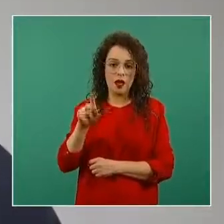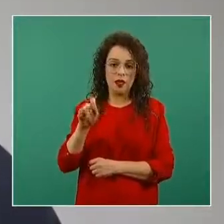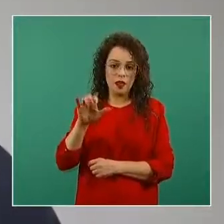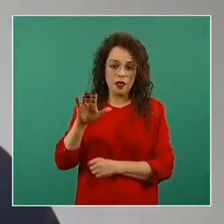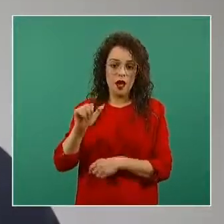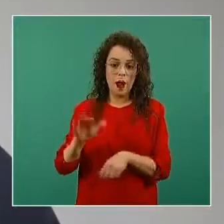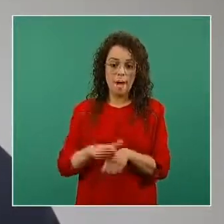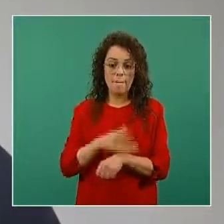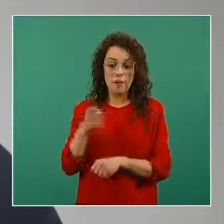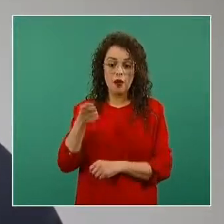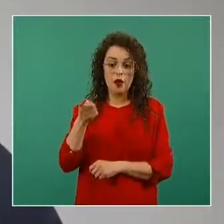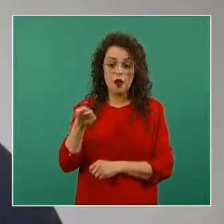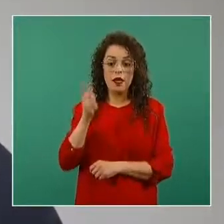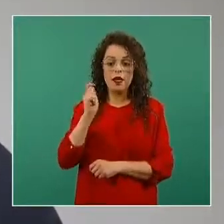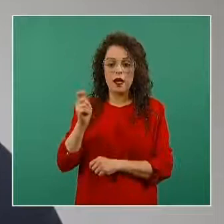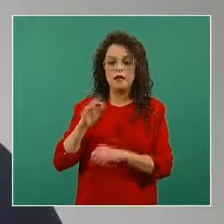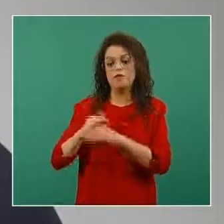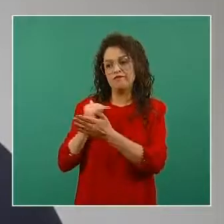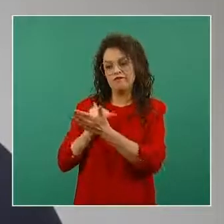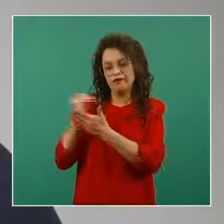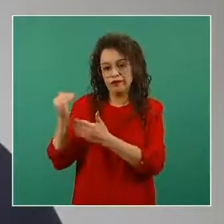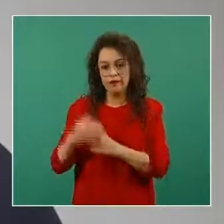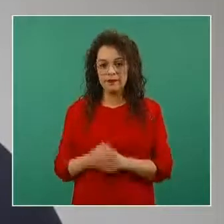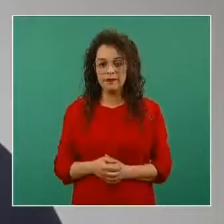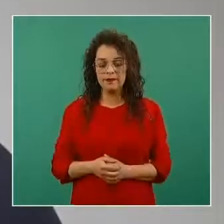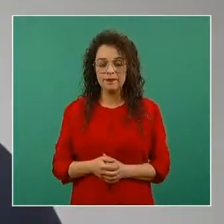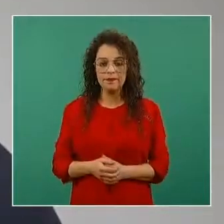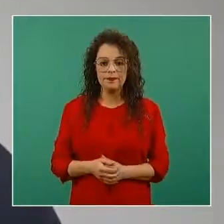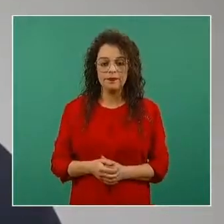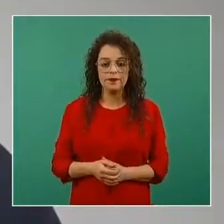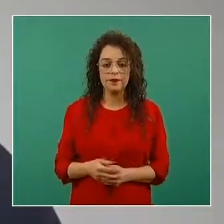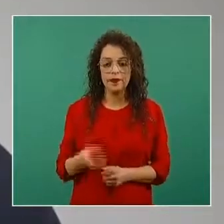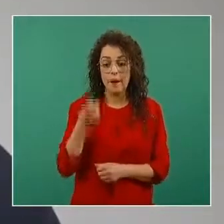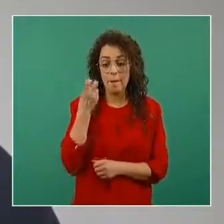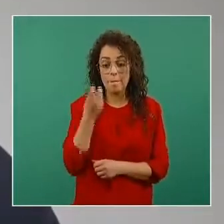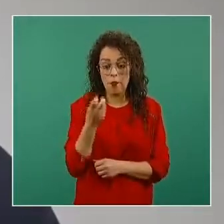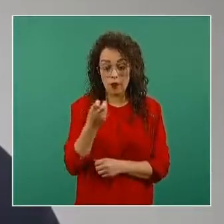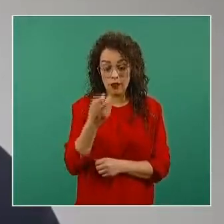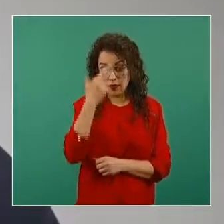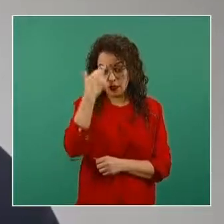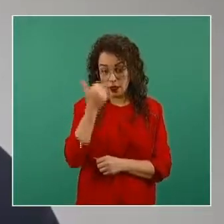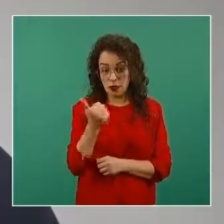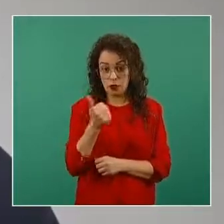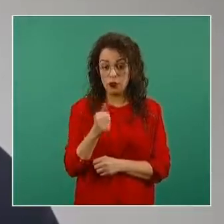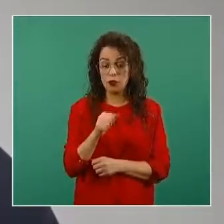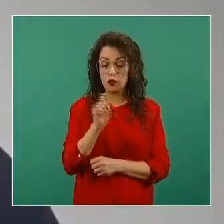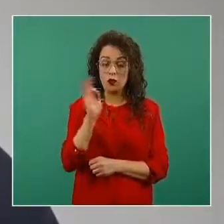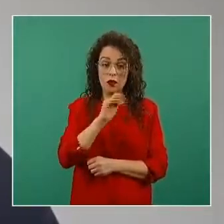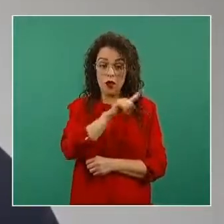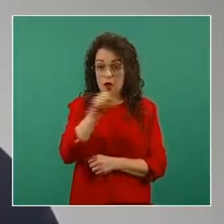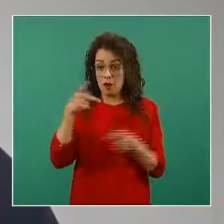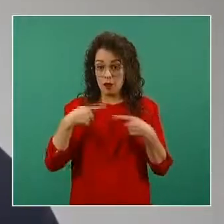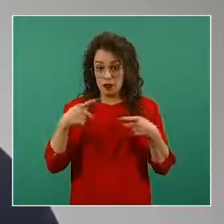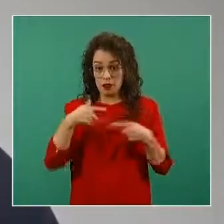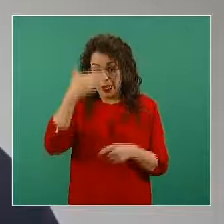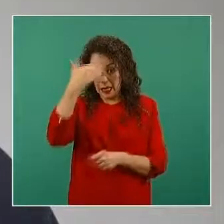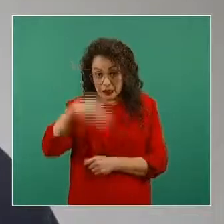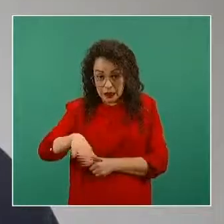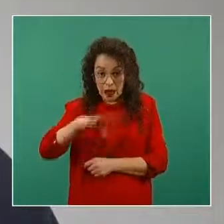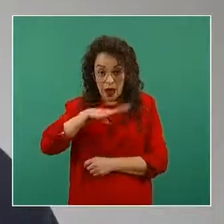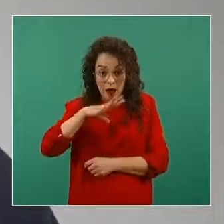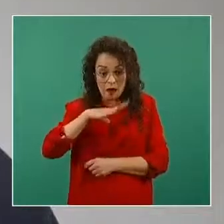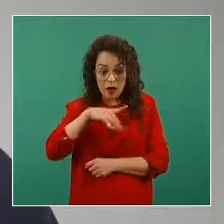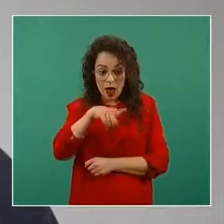es exacerbada. Entonces, obviamente, si usted se conoce con una reacción alérgica